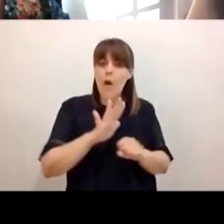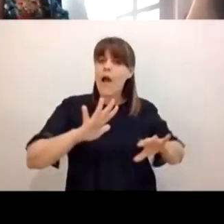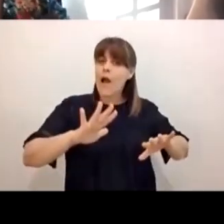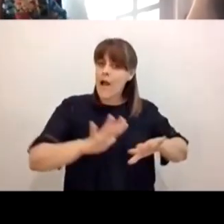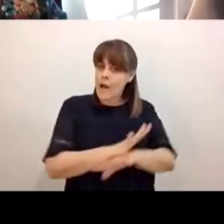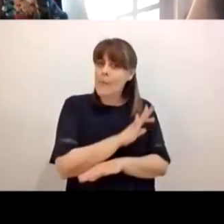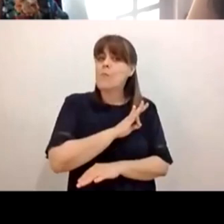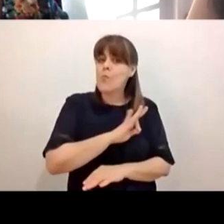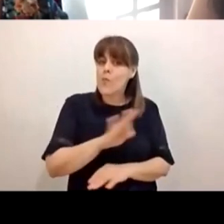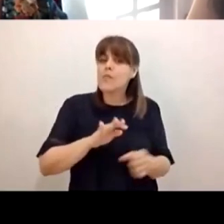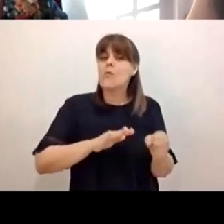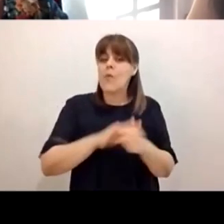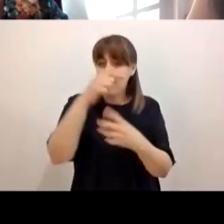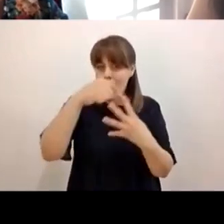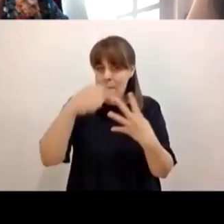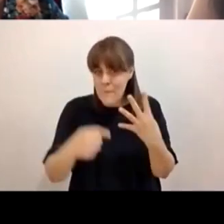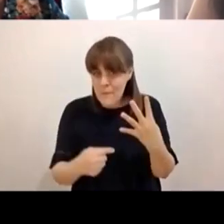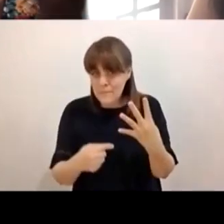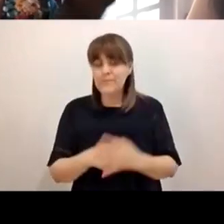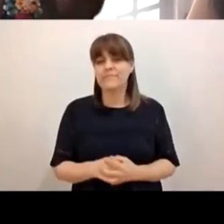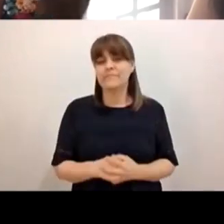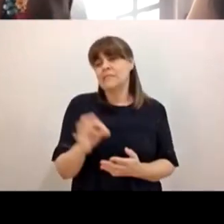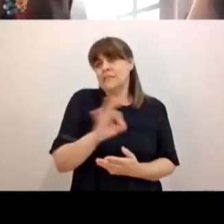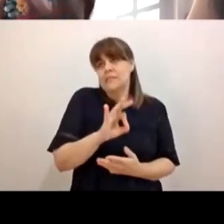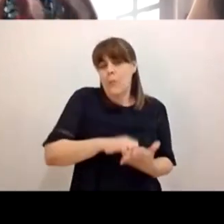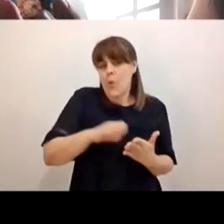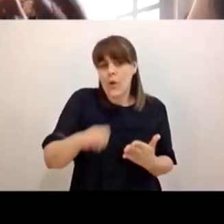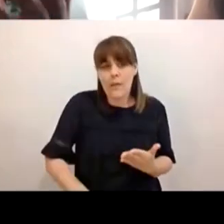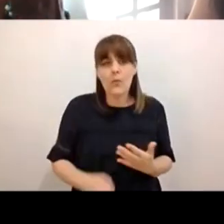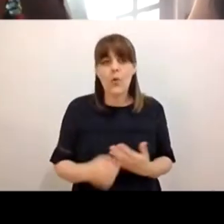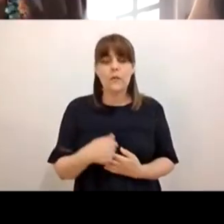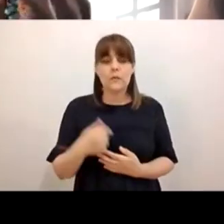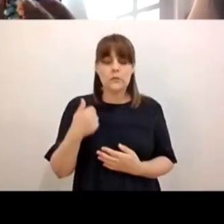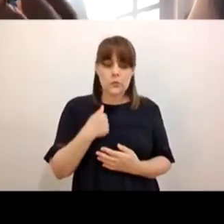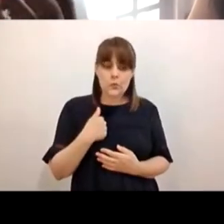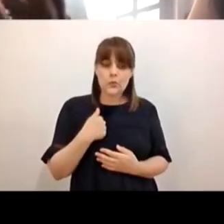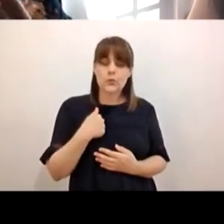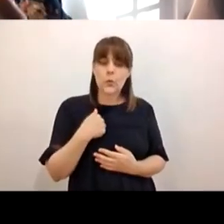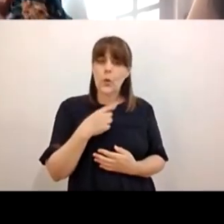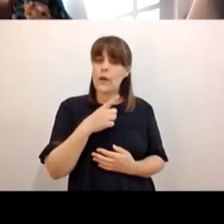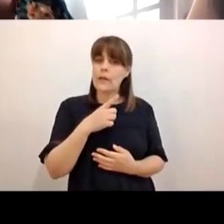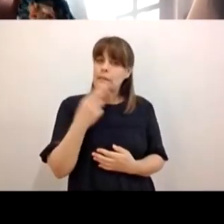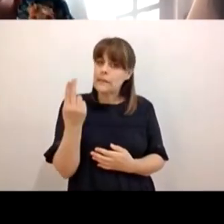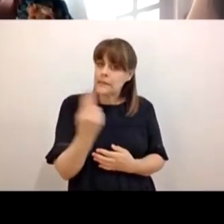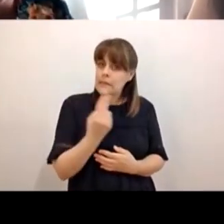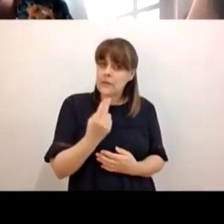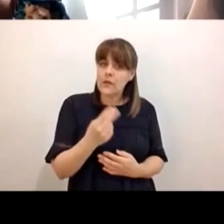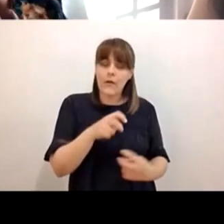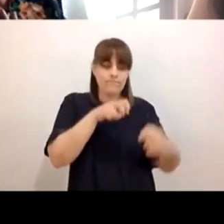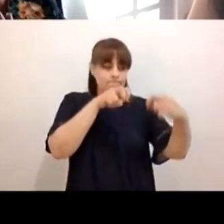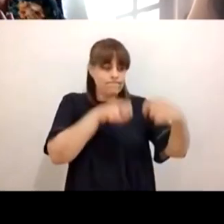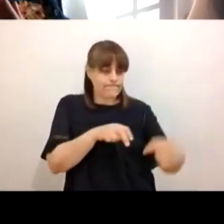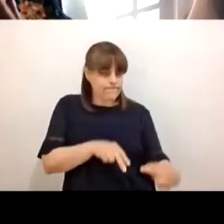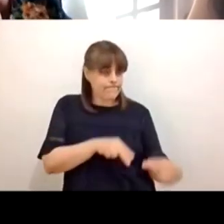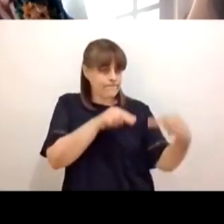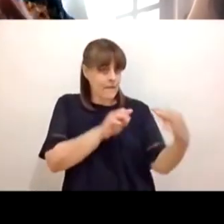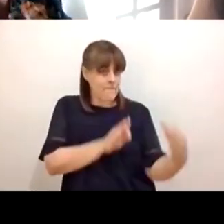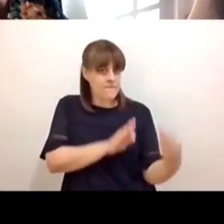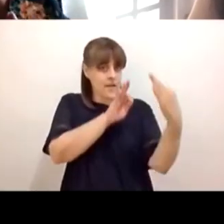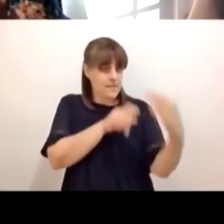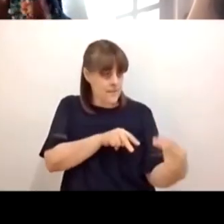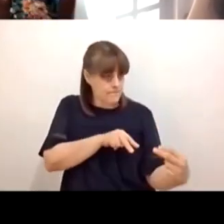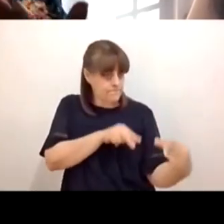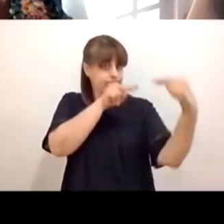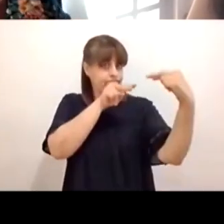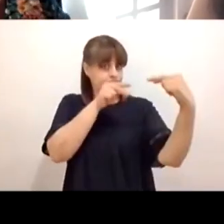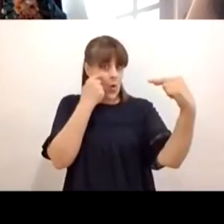ah pues a lo mejor como tú decías te haría a mejor me toca o Sandra a lo mejor pues me toca sentarme y ponerme a platicar de frente con mi bebé y mirarle a los